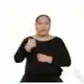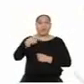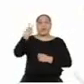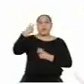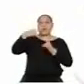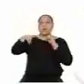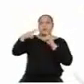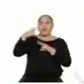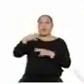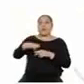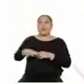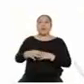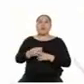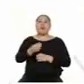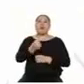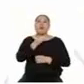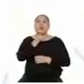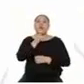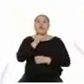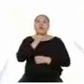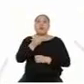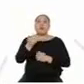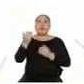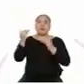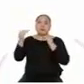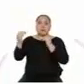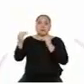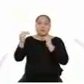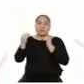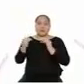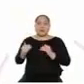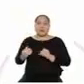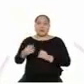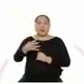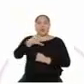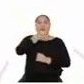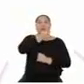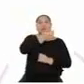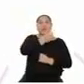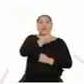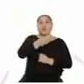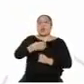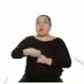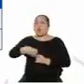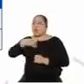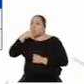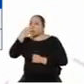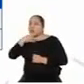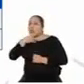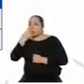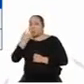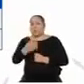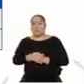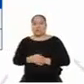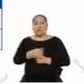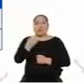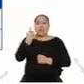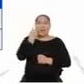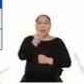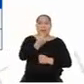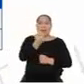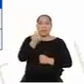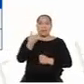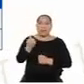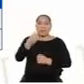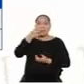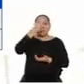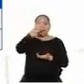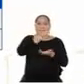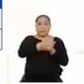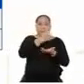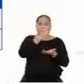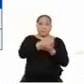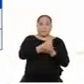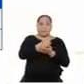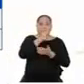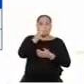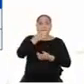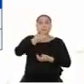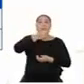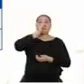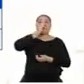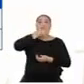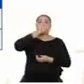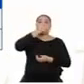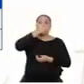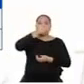suponiendo que los nutrientes faltantes serán completados con leche y manzanas Cada taza de leche de 200